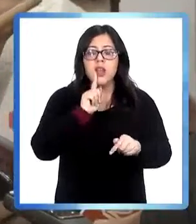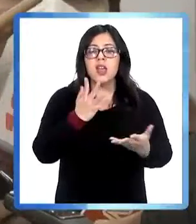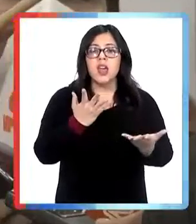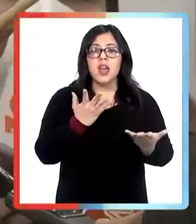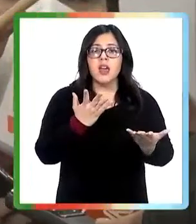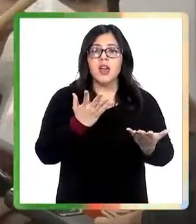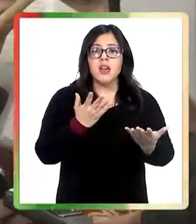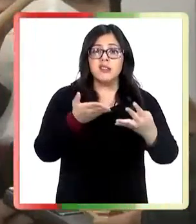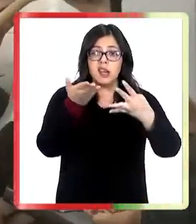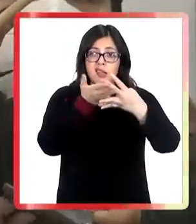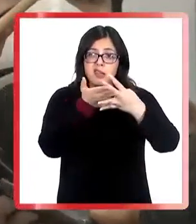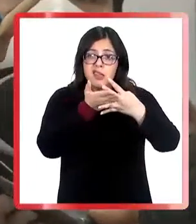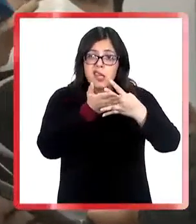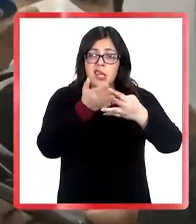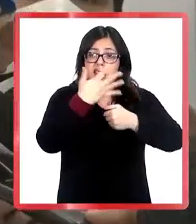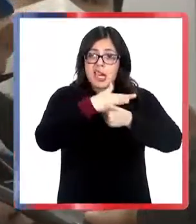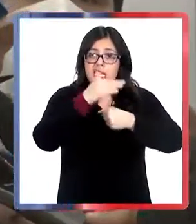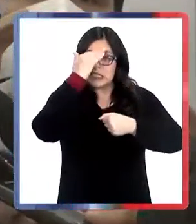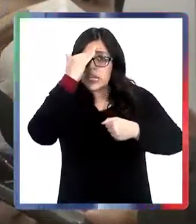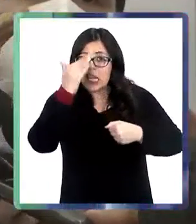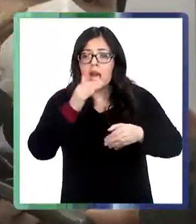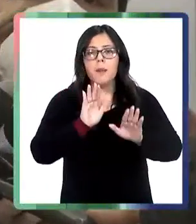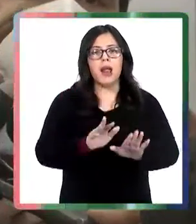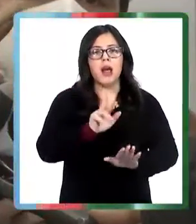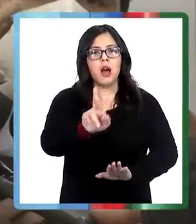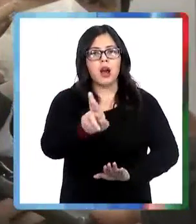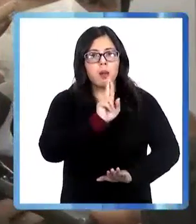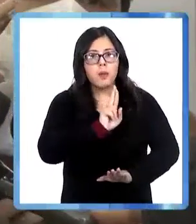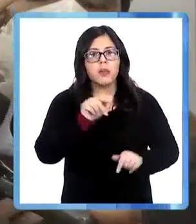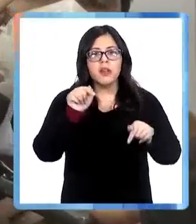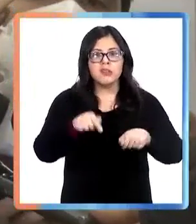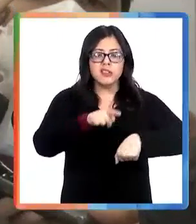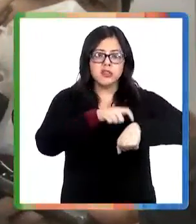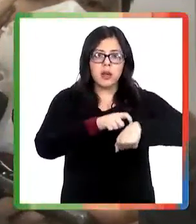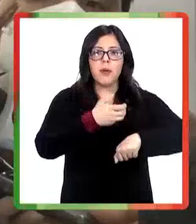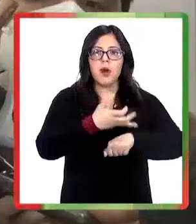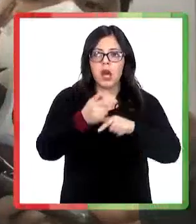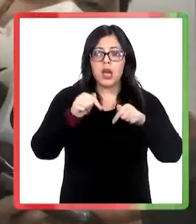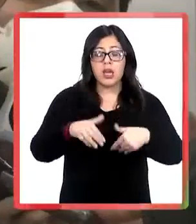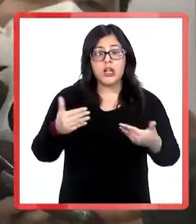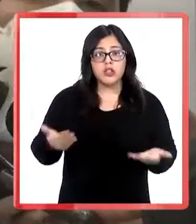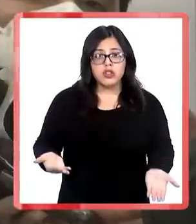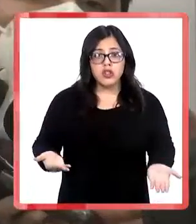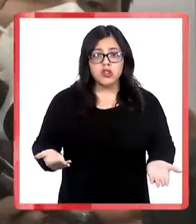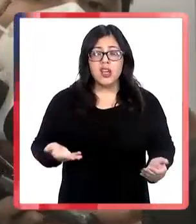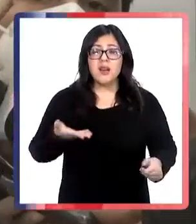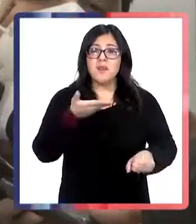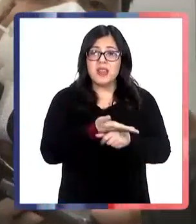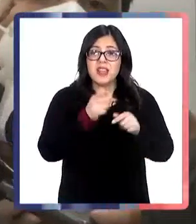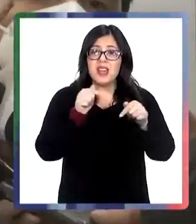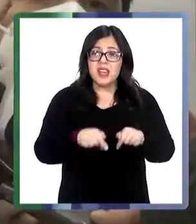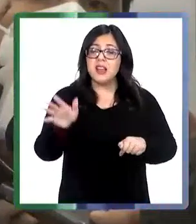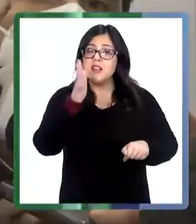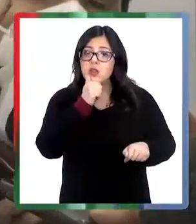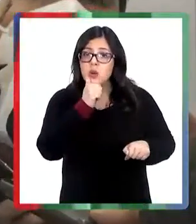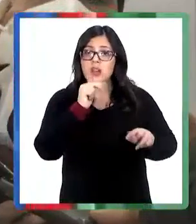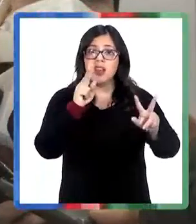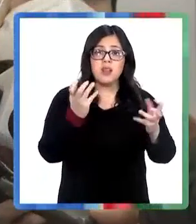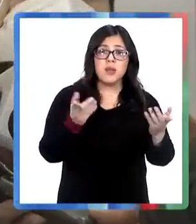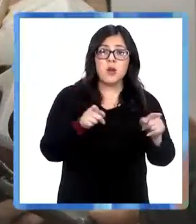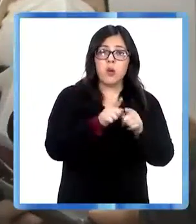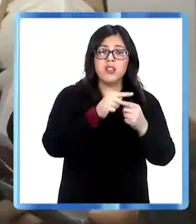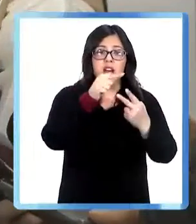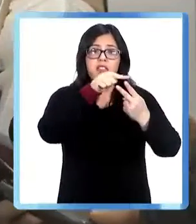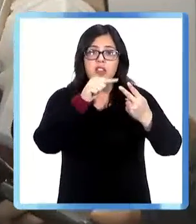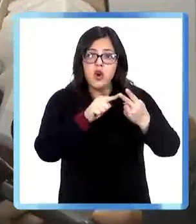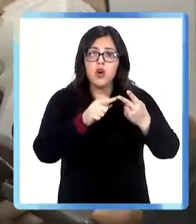tienes inmediatamente medio mes usado solamente en esperar la respuesta. Y esos son los tiempos que aquí existen. Por lo tanto, pedir que aquí no haya